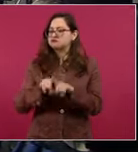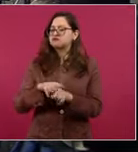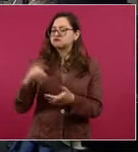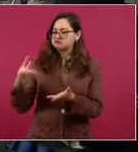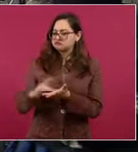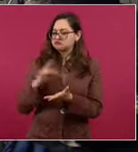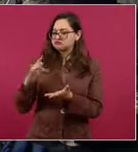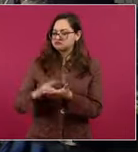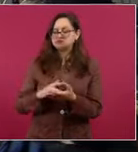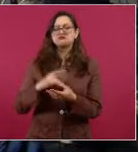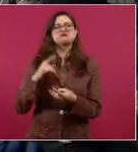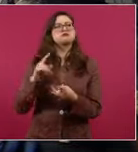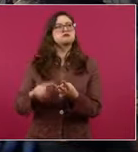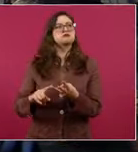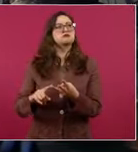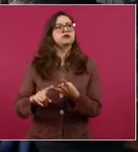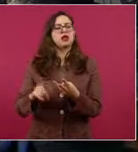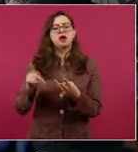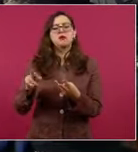Pedro Miguel,